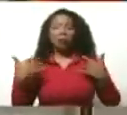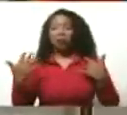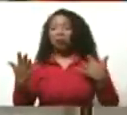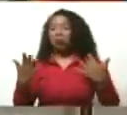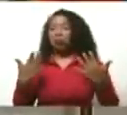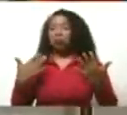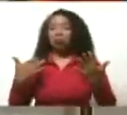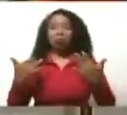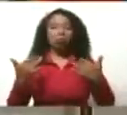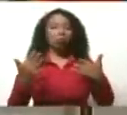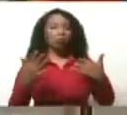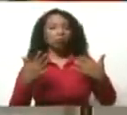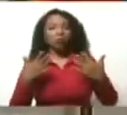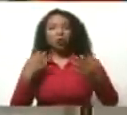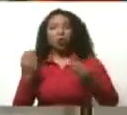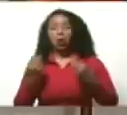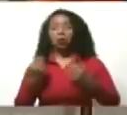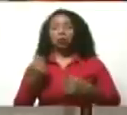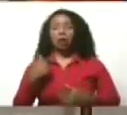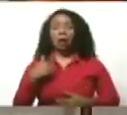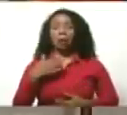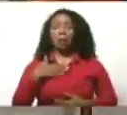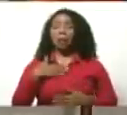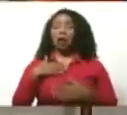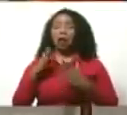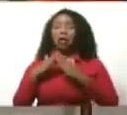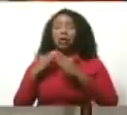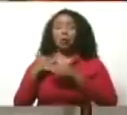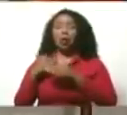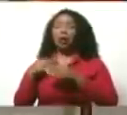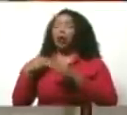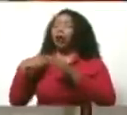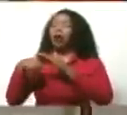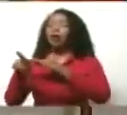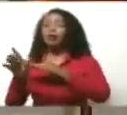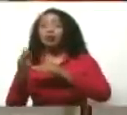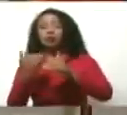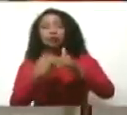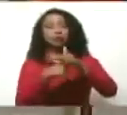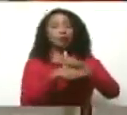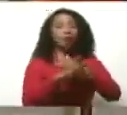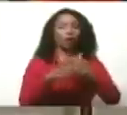PDVSA, como Pedro por su casa. ¿Cómo se explica eso?